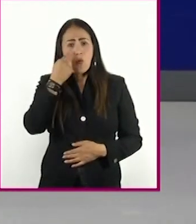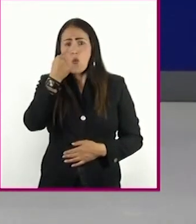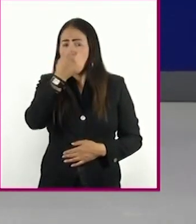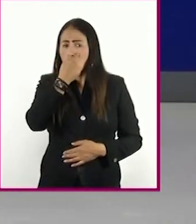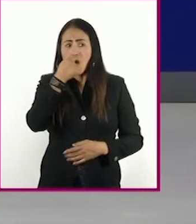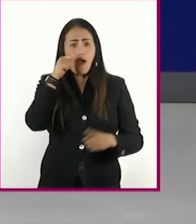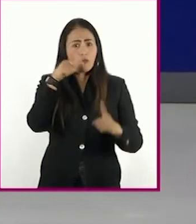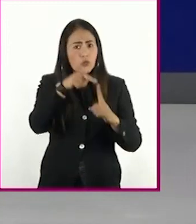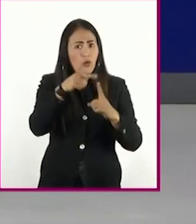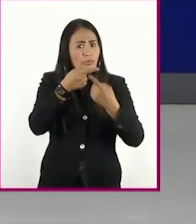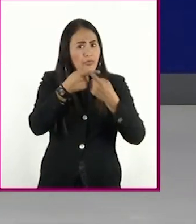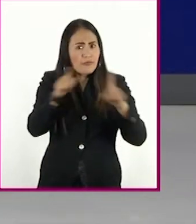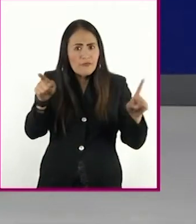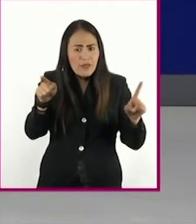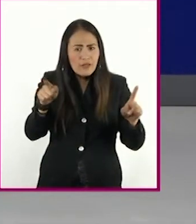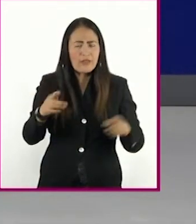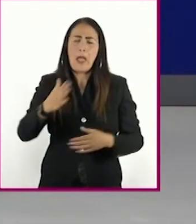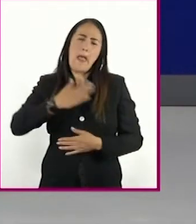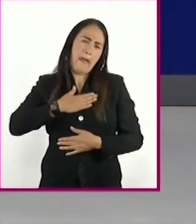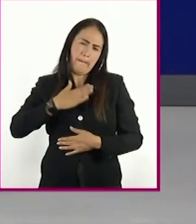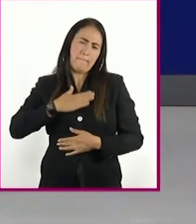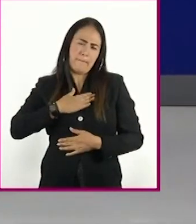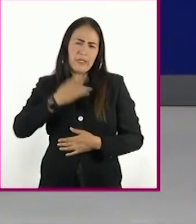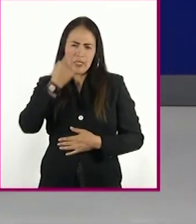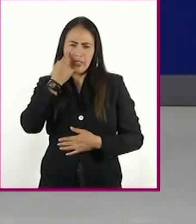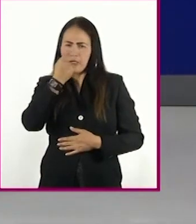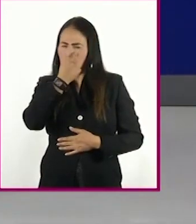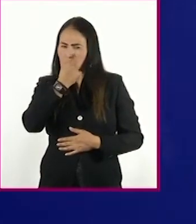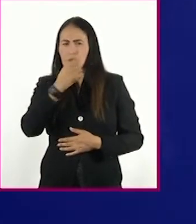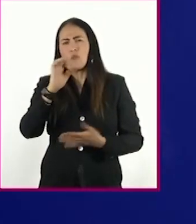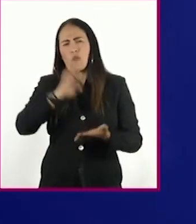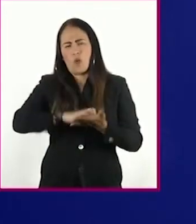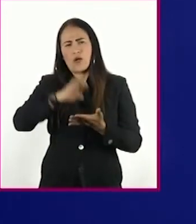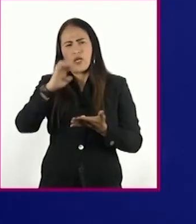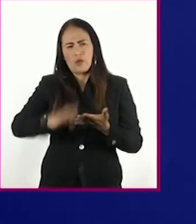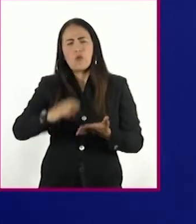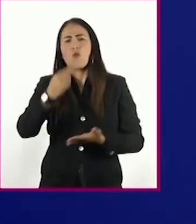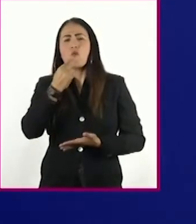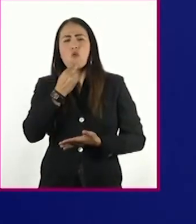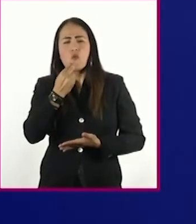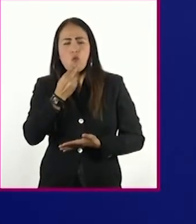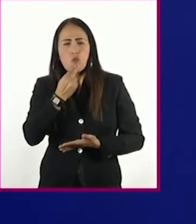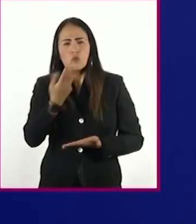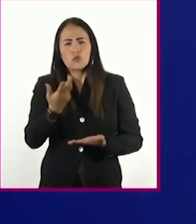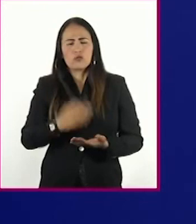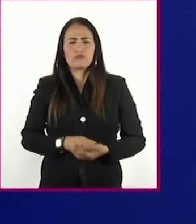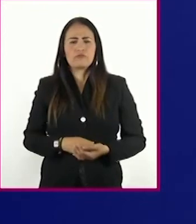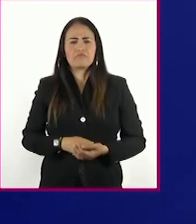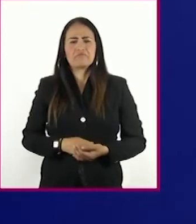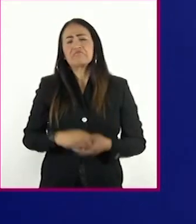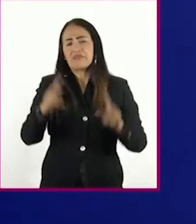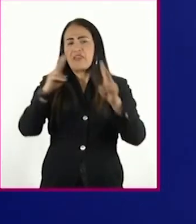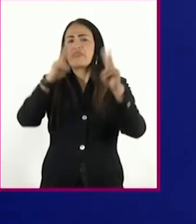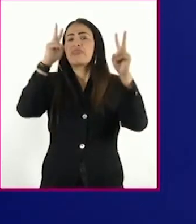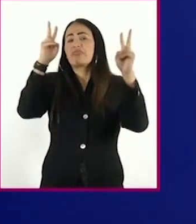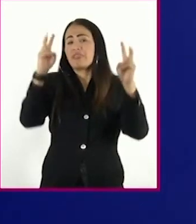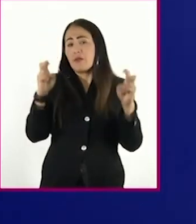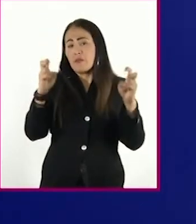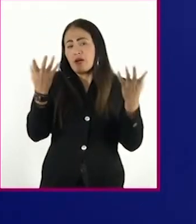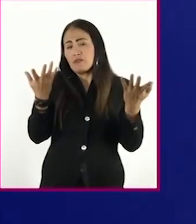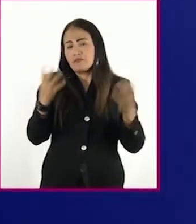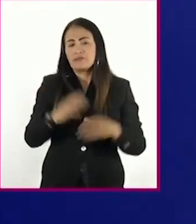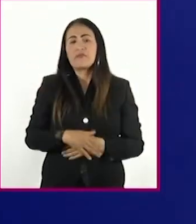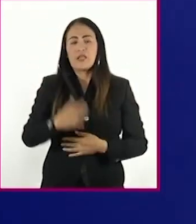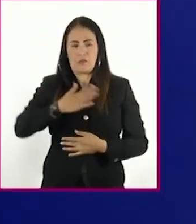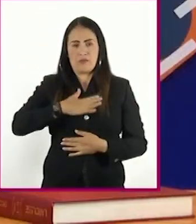distinto. A mí se me ocurriría escribir acerca del uso y la postura sería conforme al título.